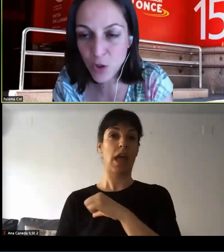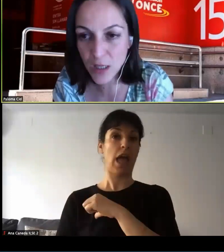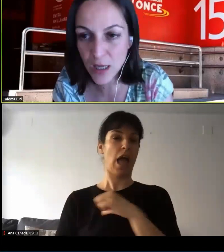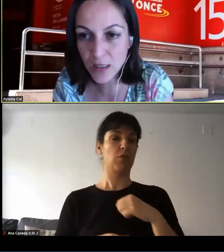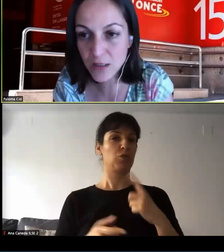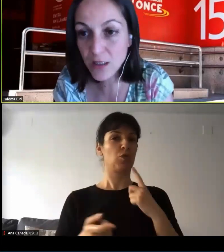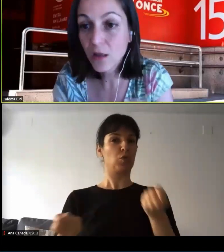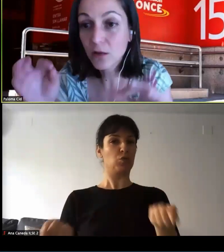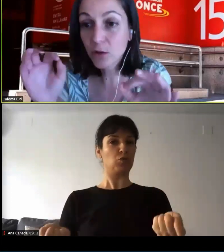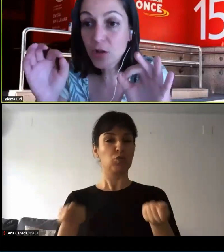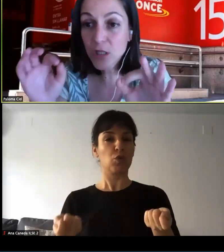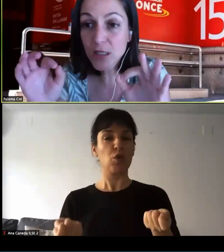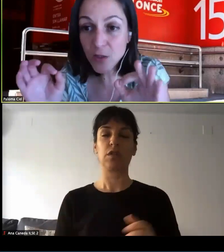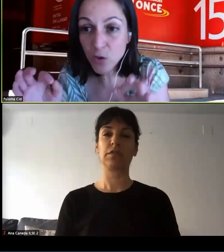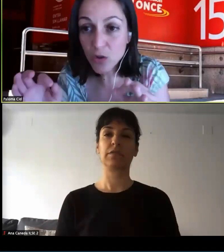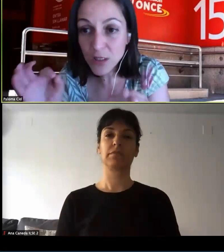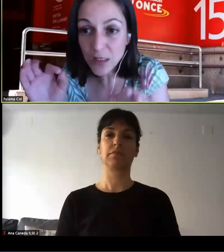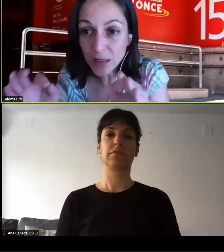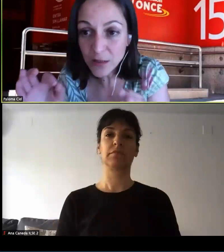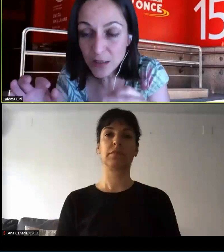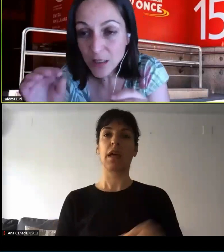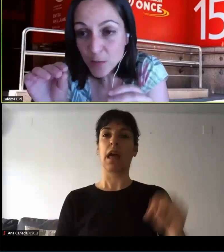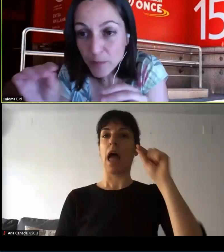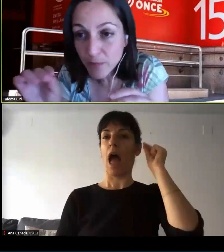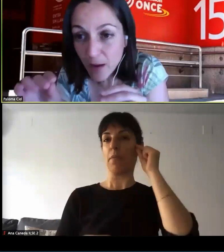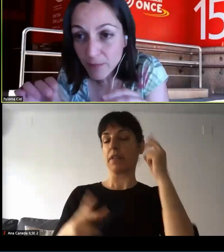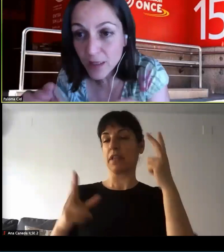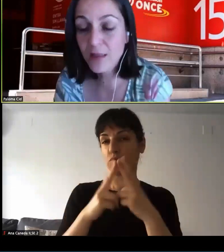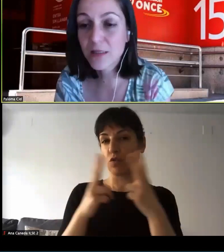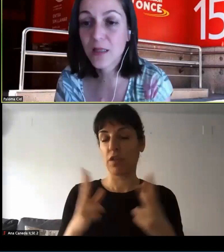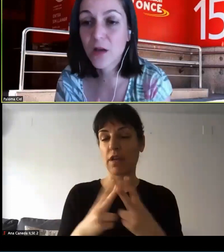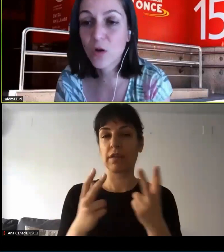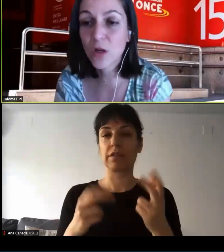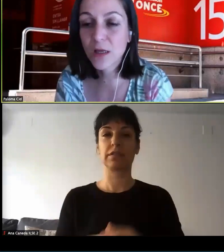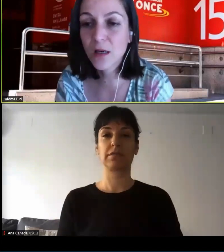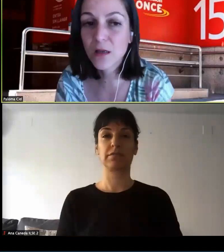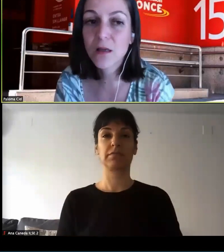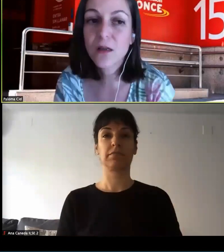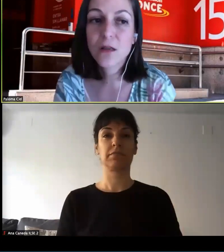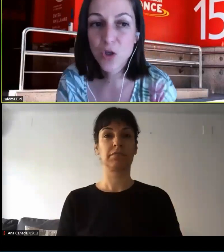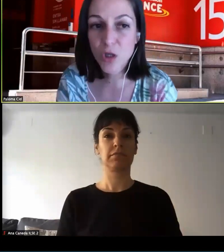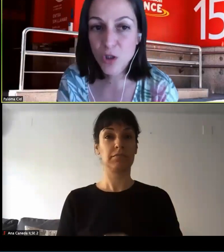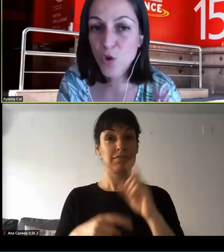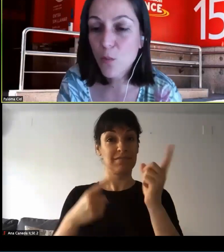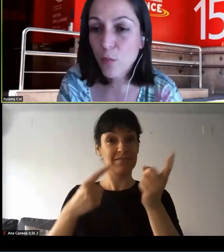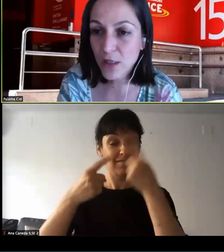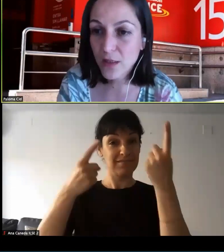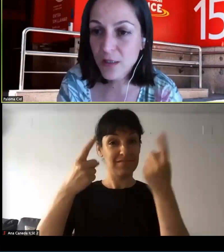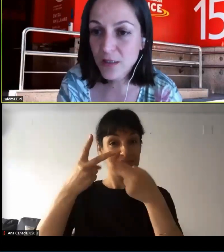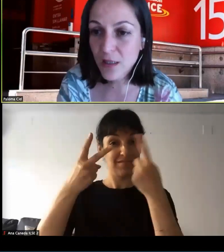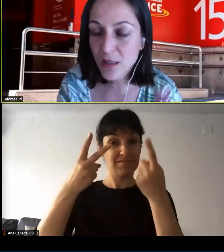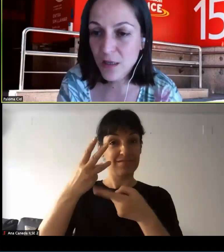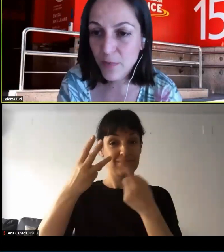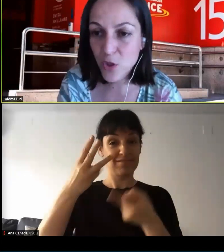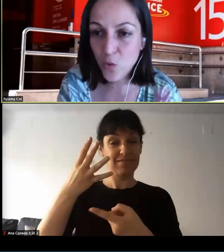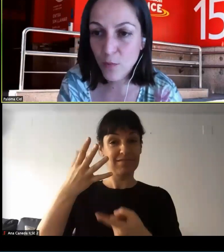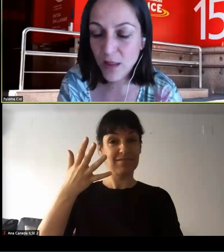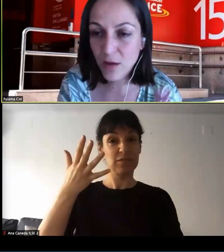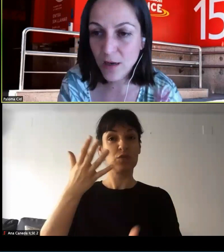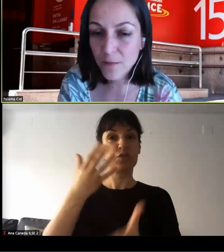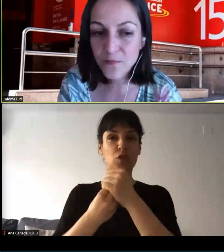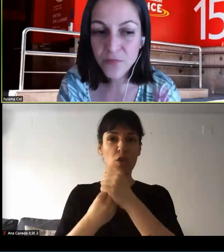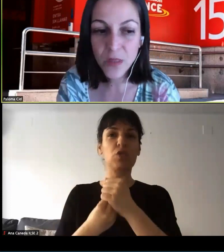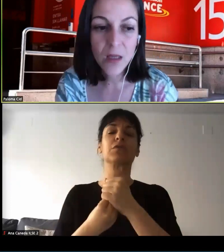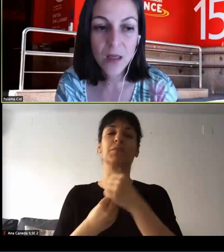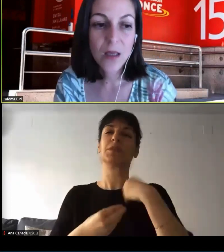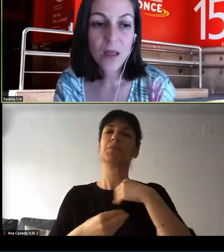habilidades sociales. Todas esas cositas, esas habilidades que tengo que tener, son esos componentes del desempeño